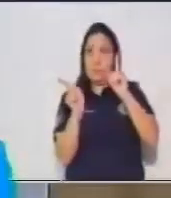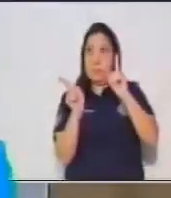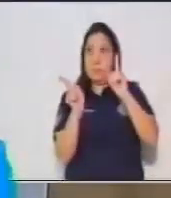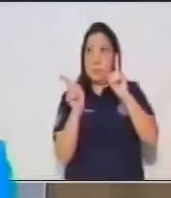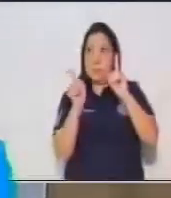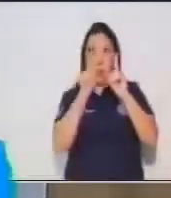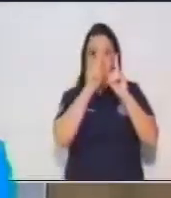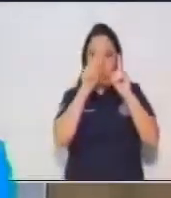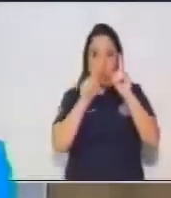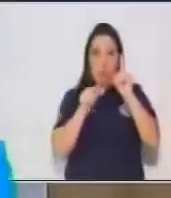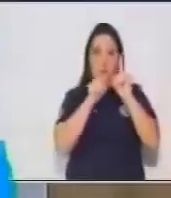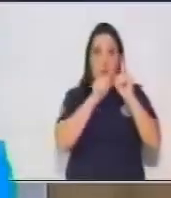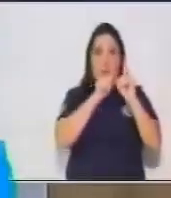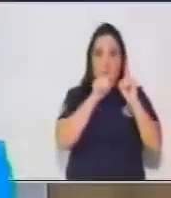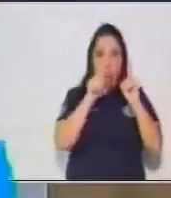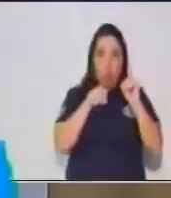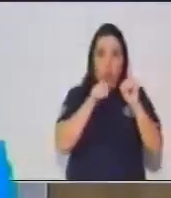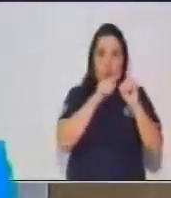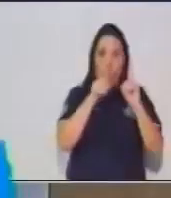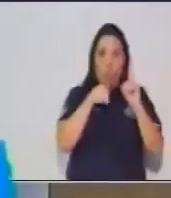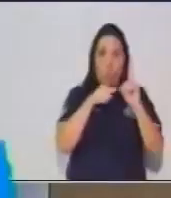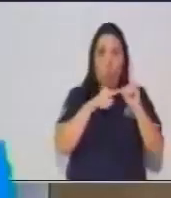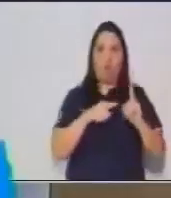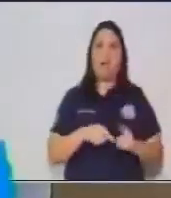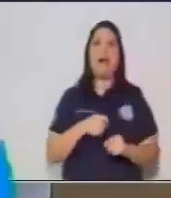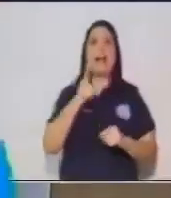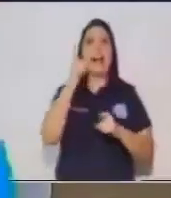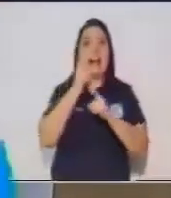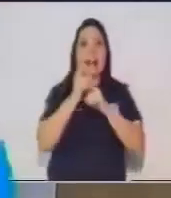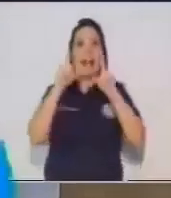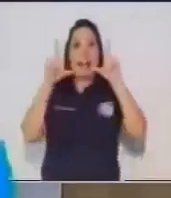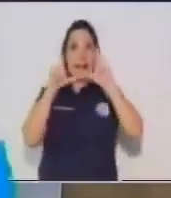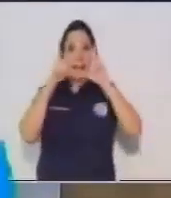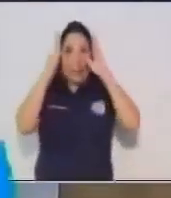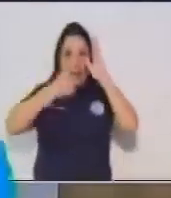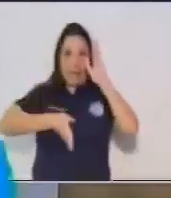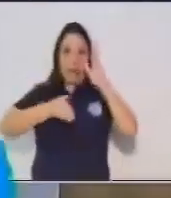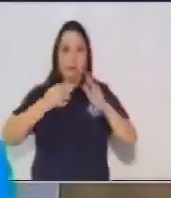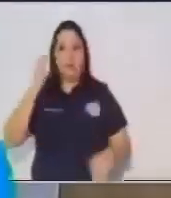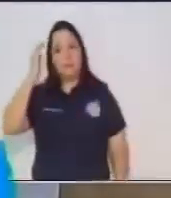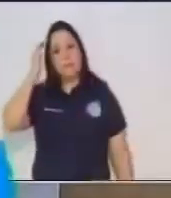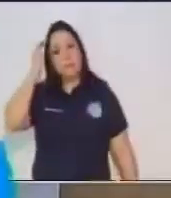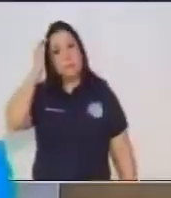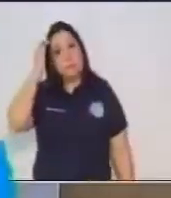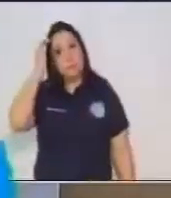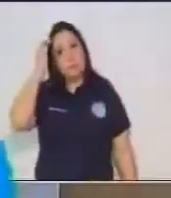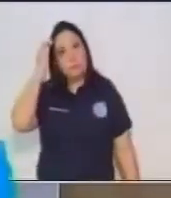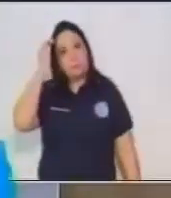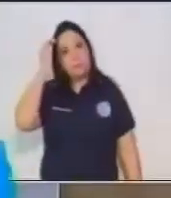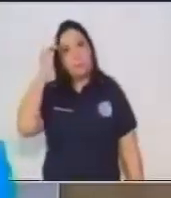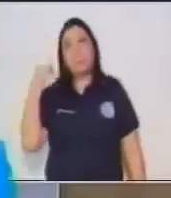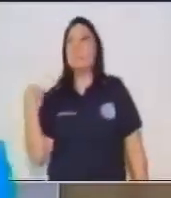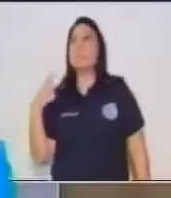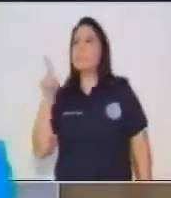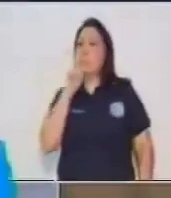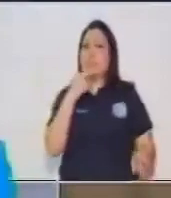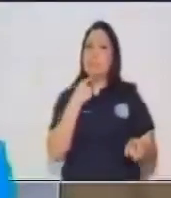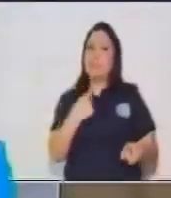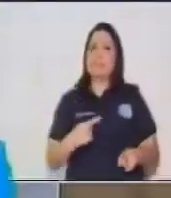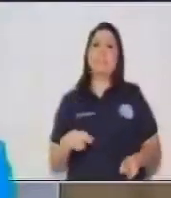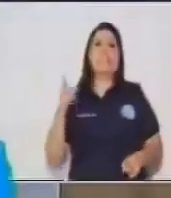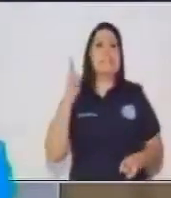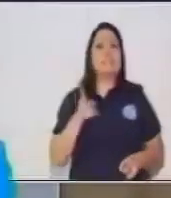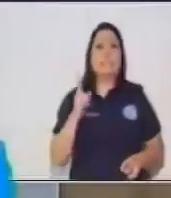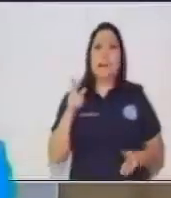ese cuadrito que ese ángulo es recto. Y siempre que